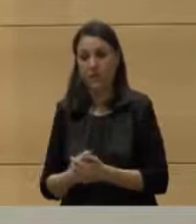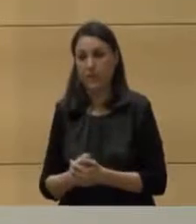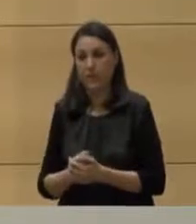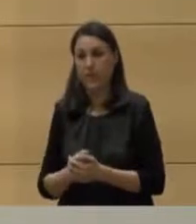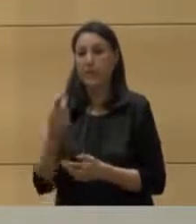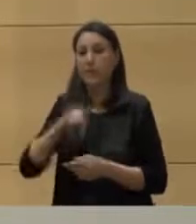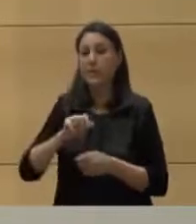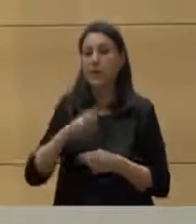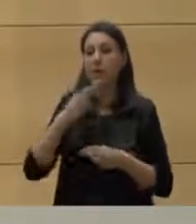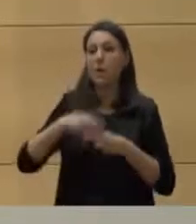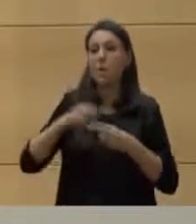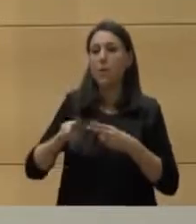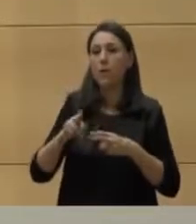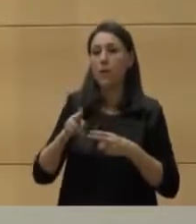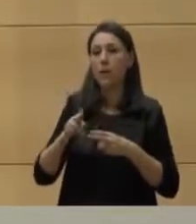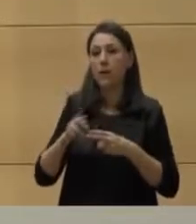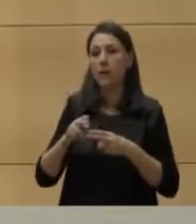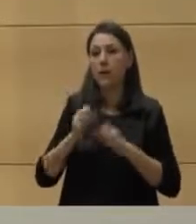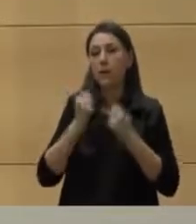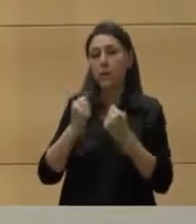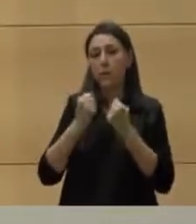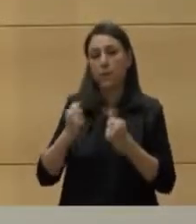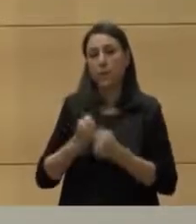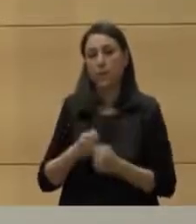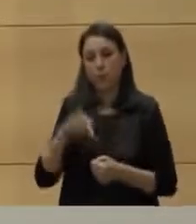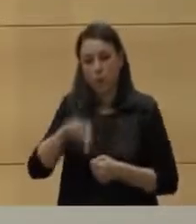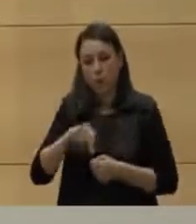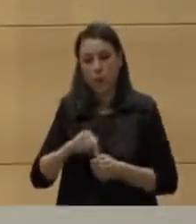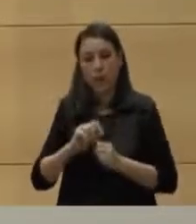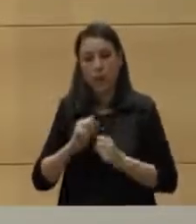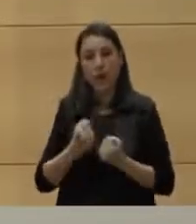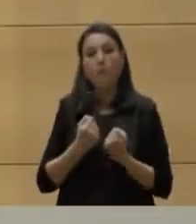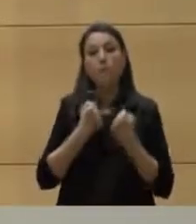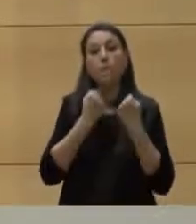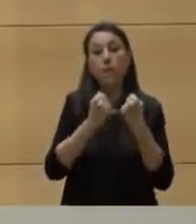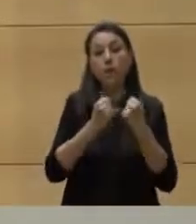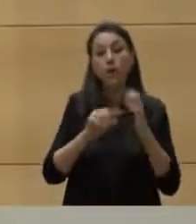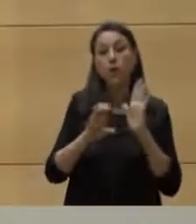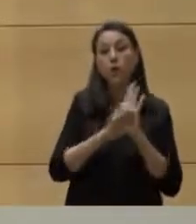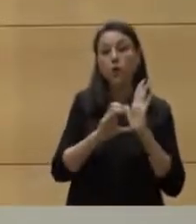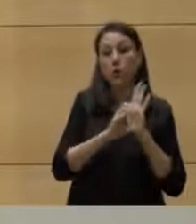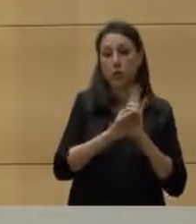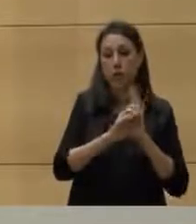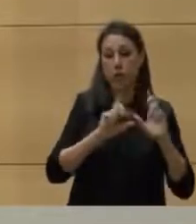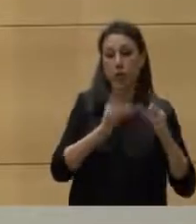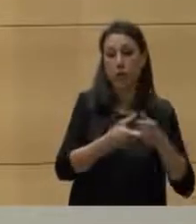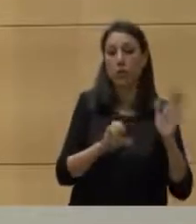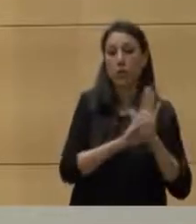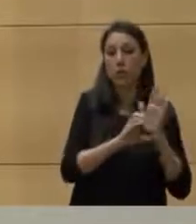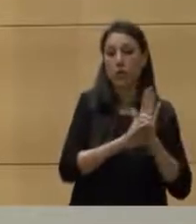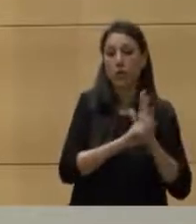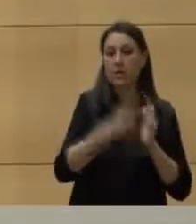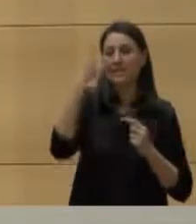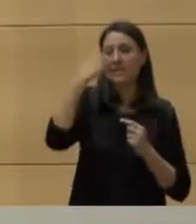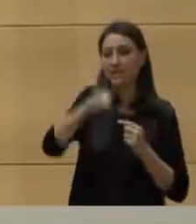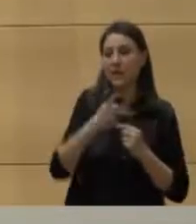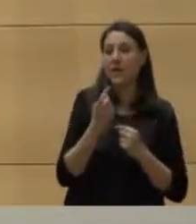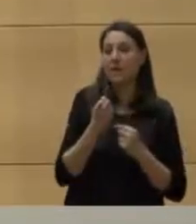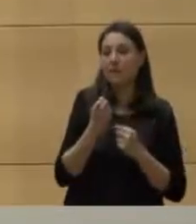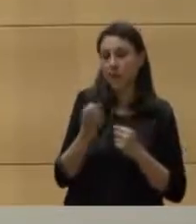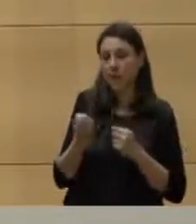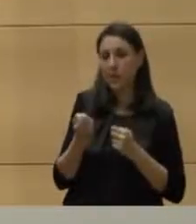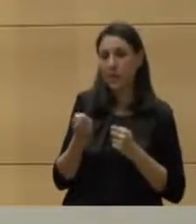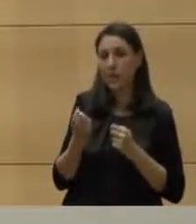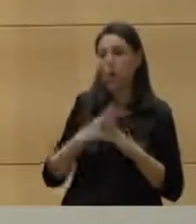político hoy en día, el bloque llamado constitucional, sabe perfectamente que tendrá que negociar con Cataluña.